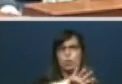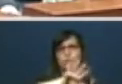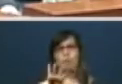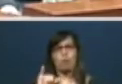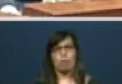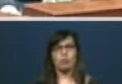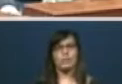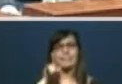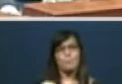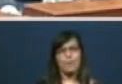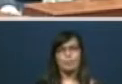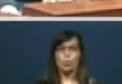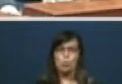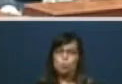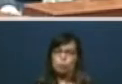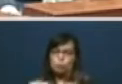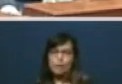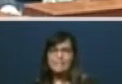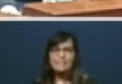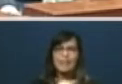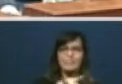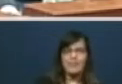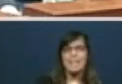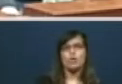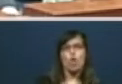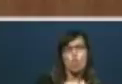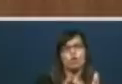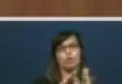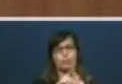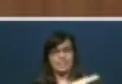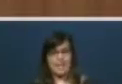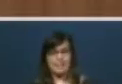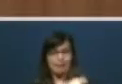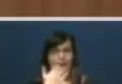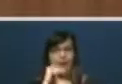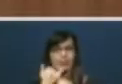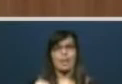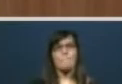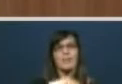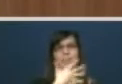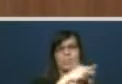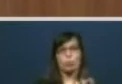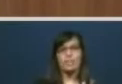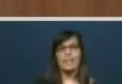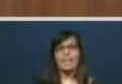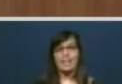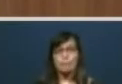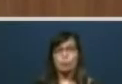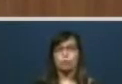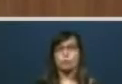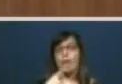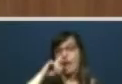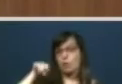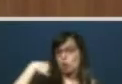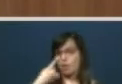y por unidades de convalecencia sociosanitaria de las que contamos con 50 plazas que serán 127 al comenzar